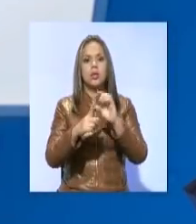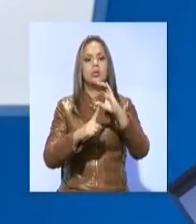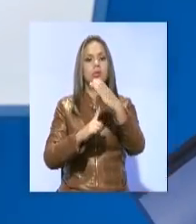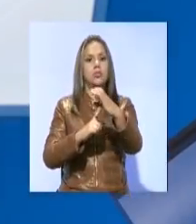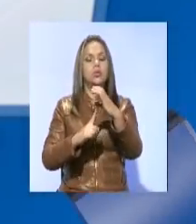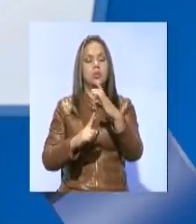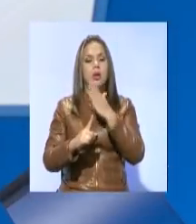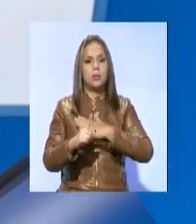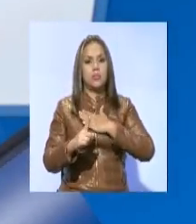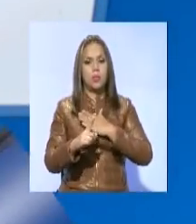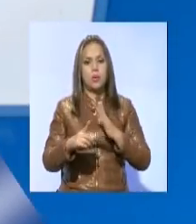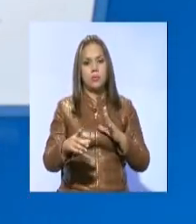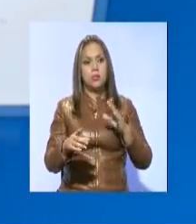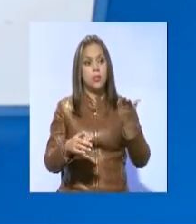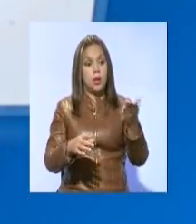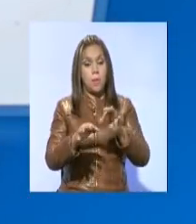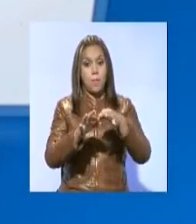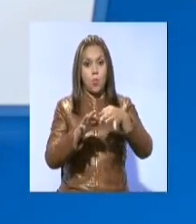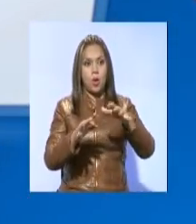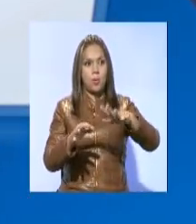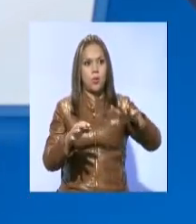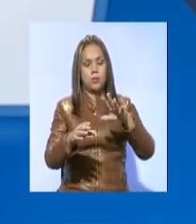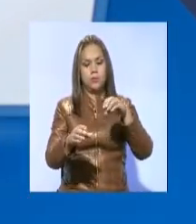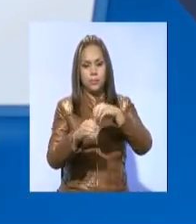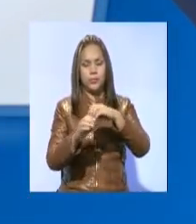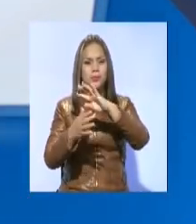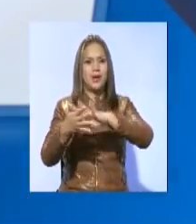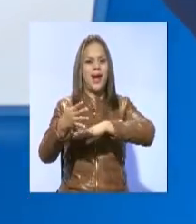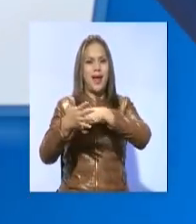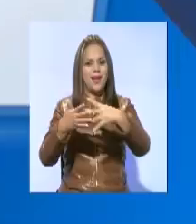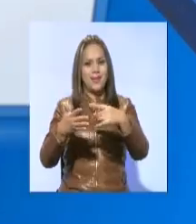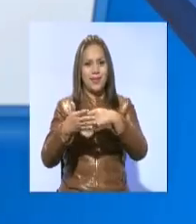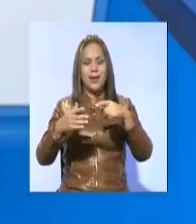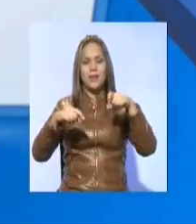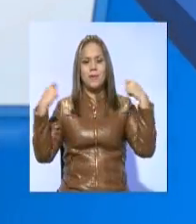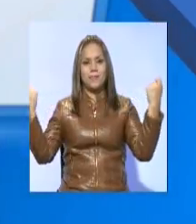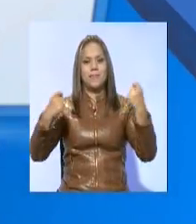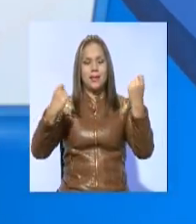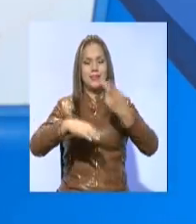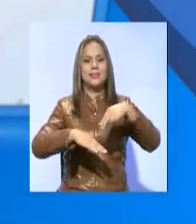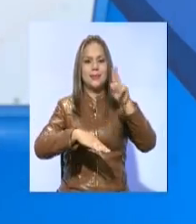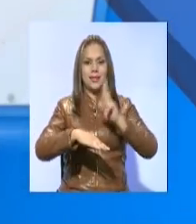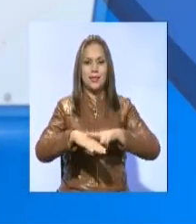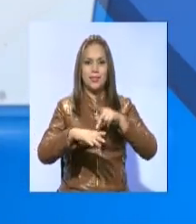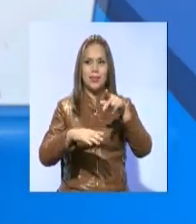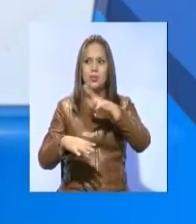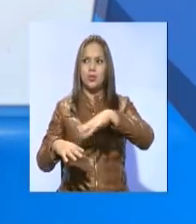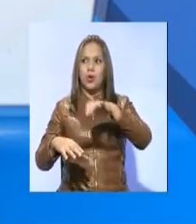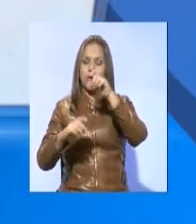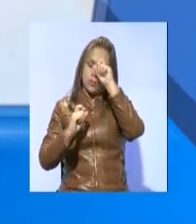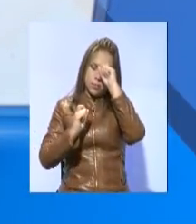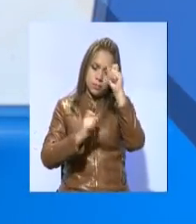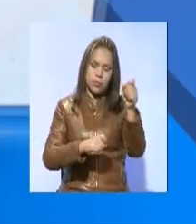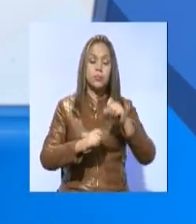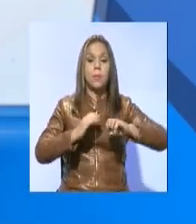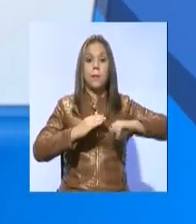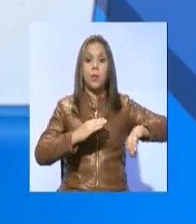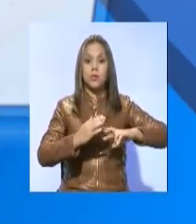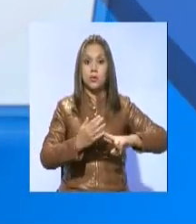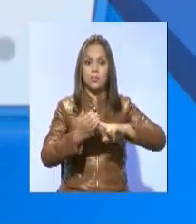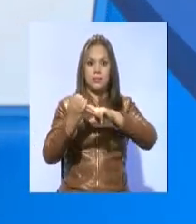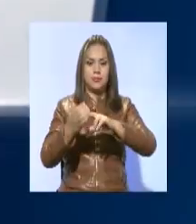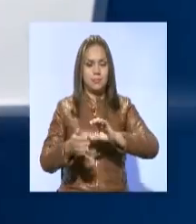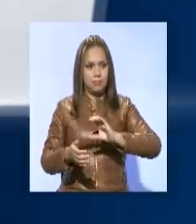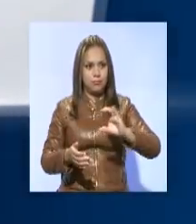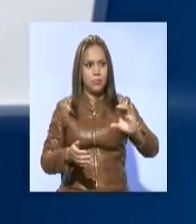cultural, se incorpore al pueblo Salasaca en el calendario de festividades nacionales y a su vez se destinen recursos para la promoción y rescate